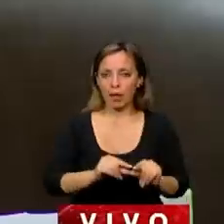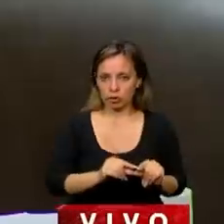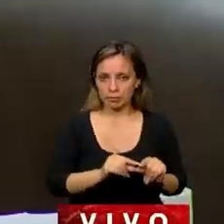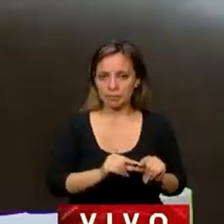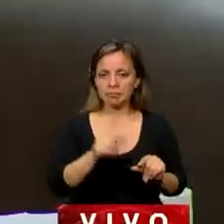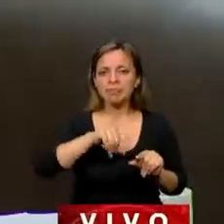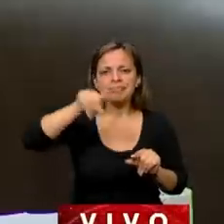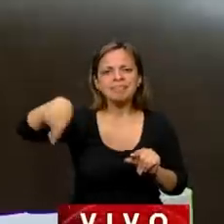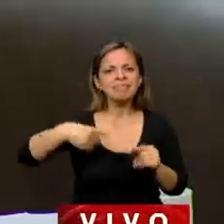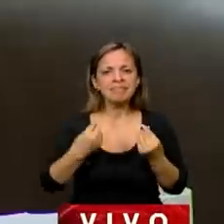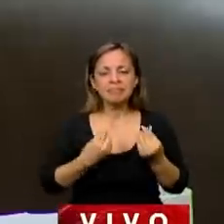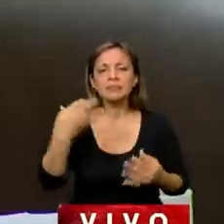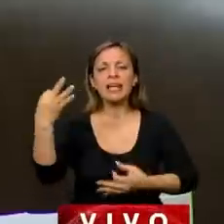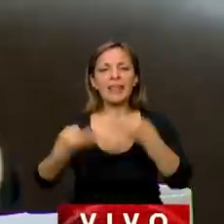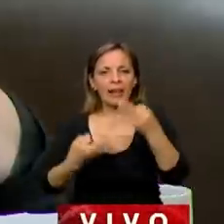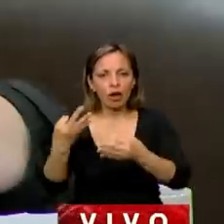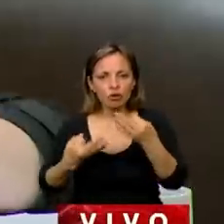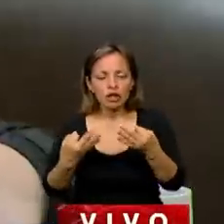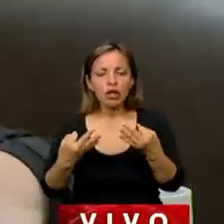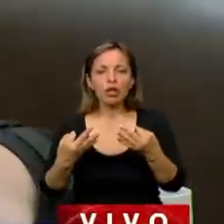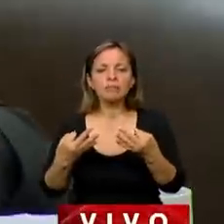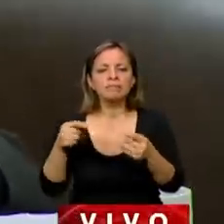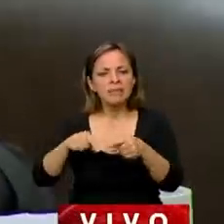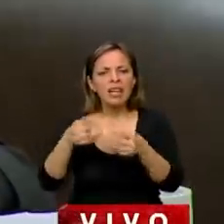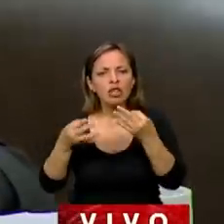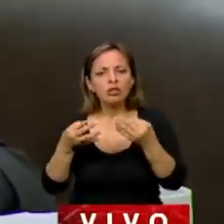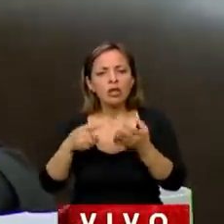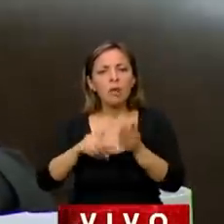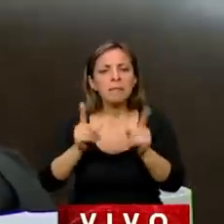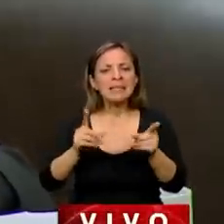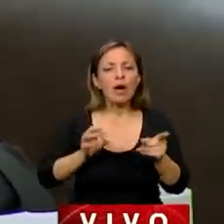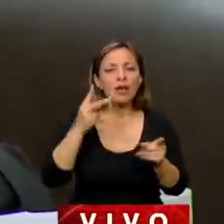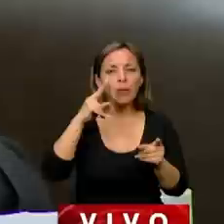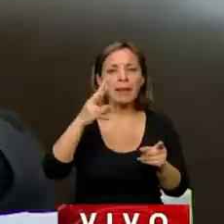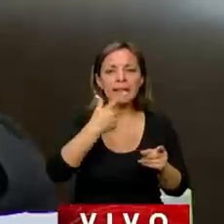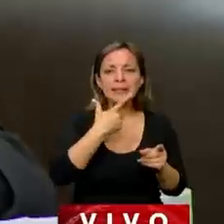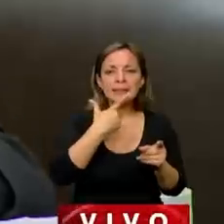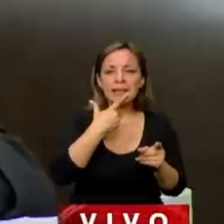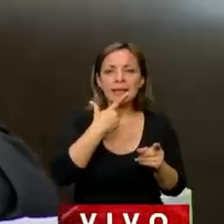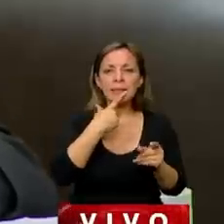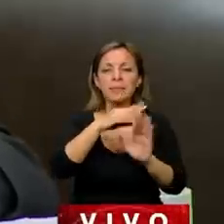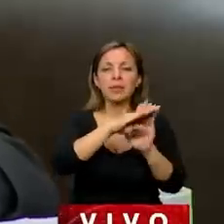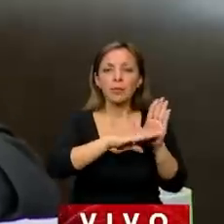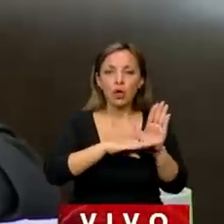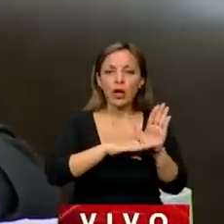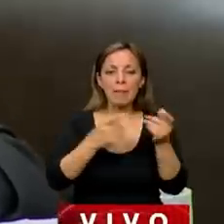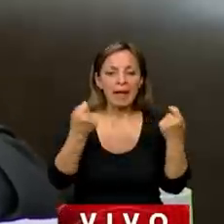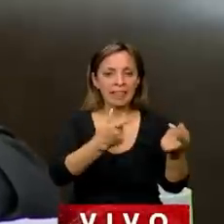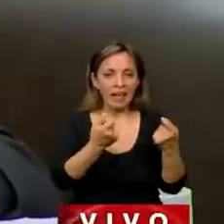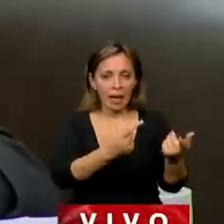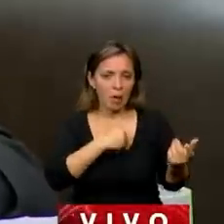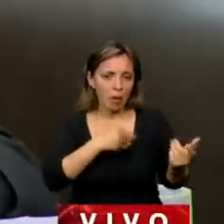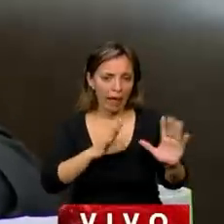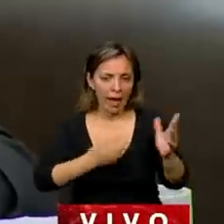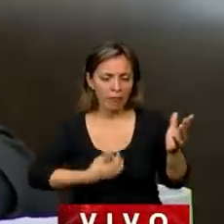de un diagnóstico que tiene que ver con que desde el año 2017, en donde se lanza el programa de entrega voluntaria, 36.800